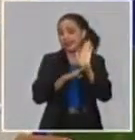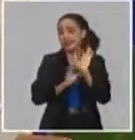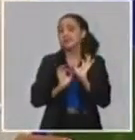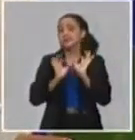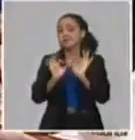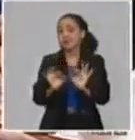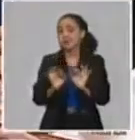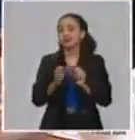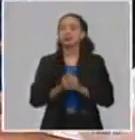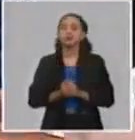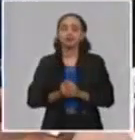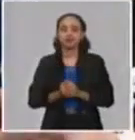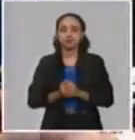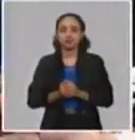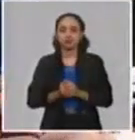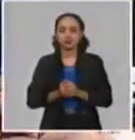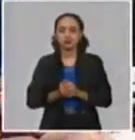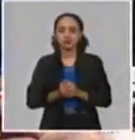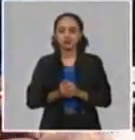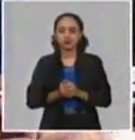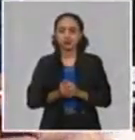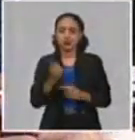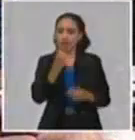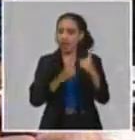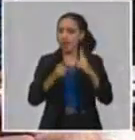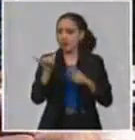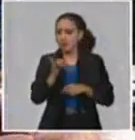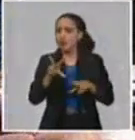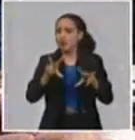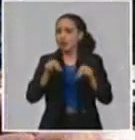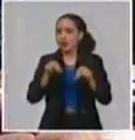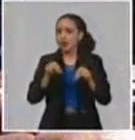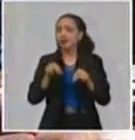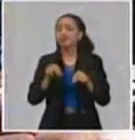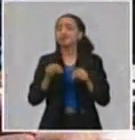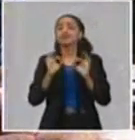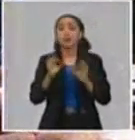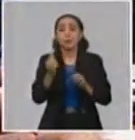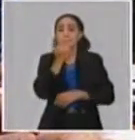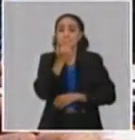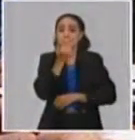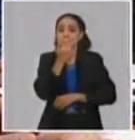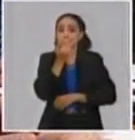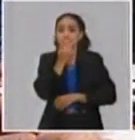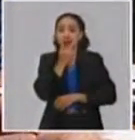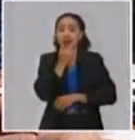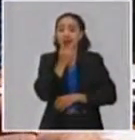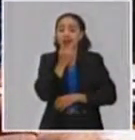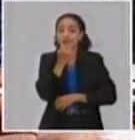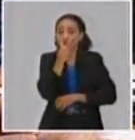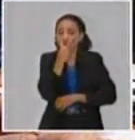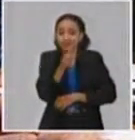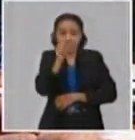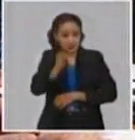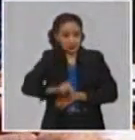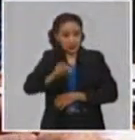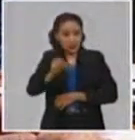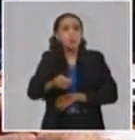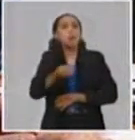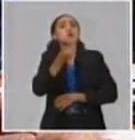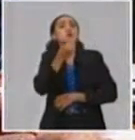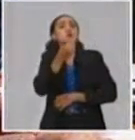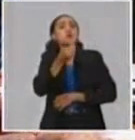especial lo que tiene que ver con un asunto que me parece muy novedoso y que, por supuesto, es de los que más ha generado atención, que es la posibilidad